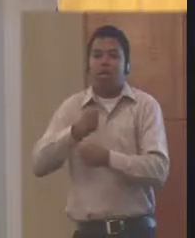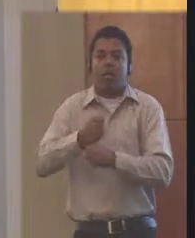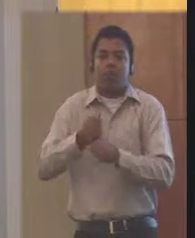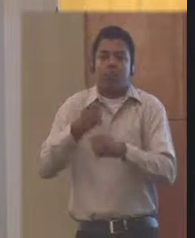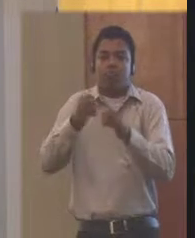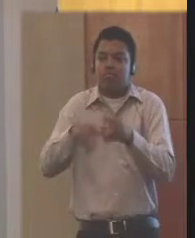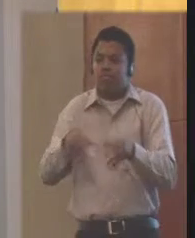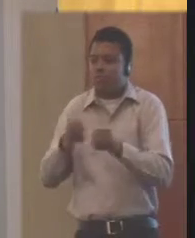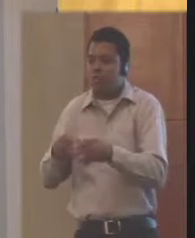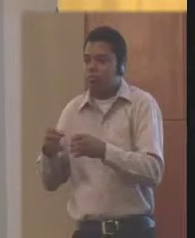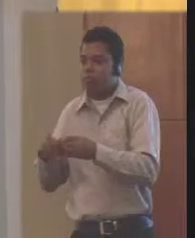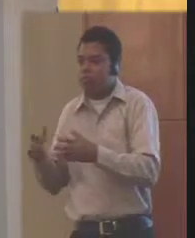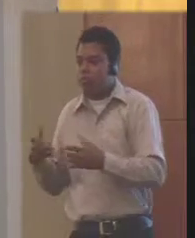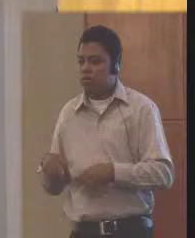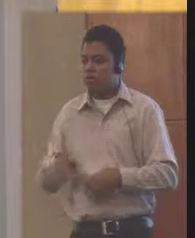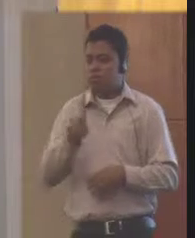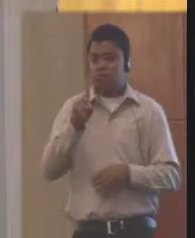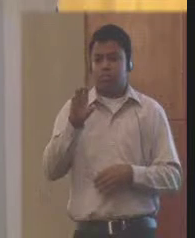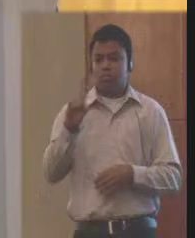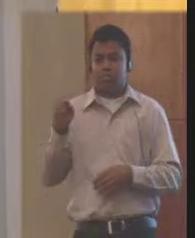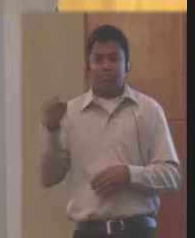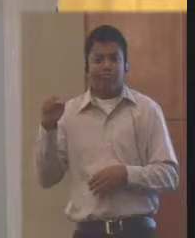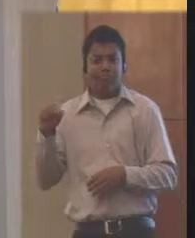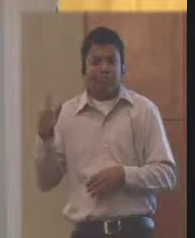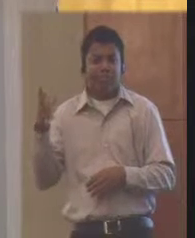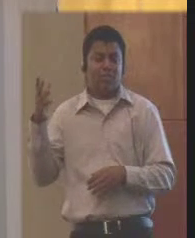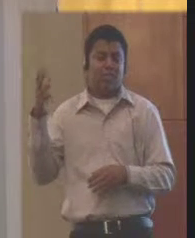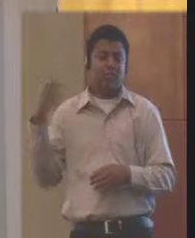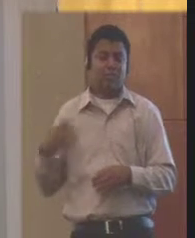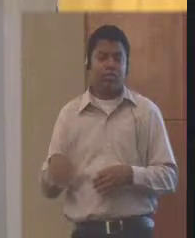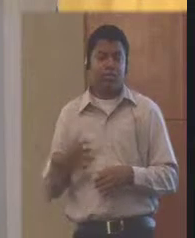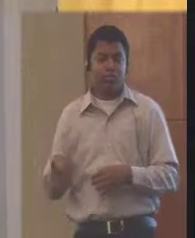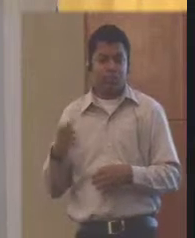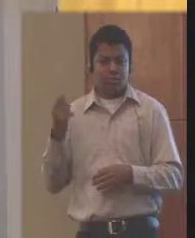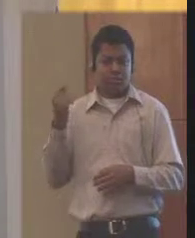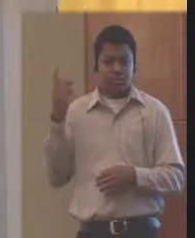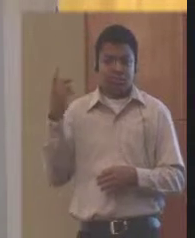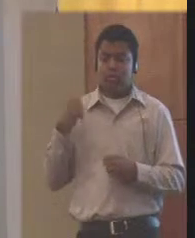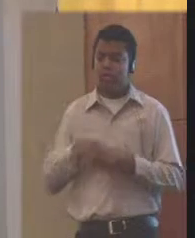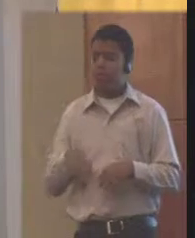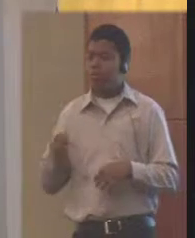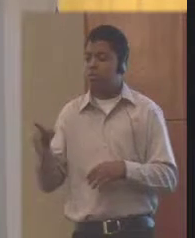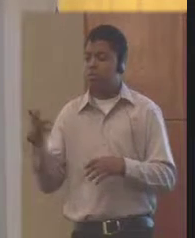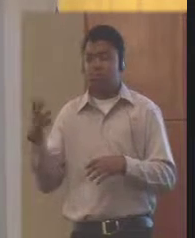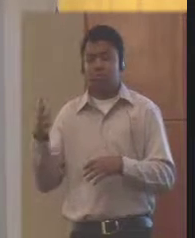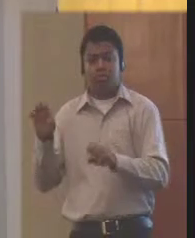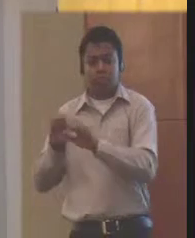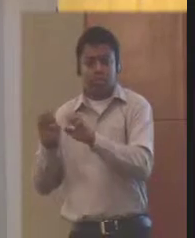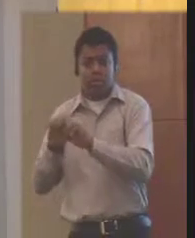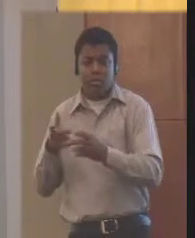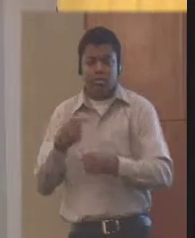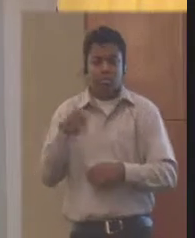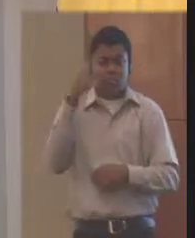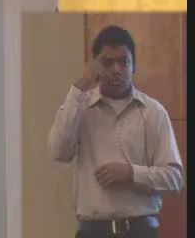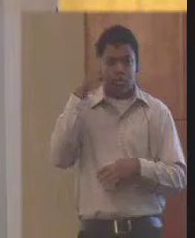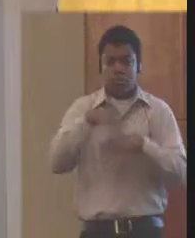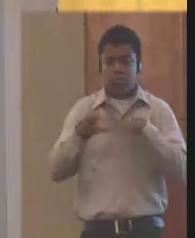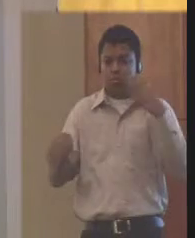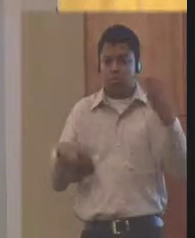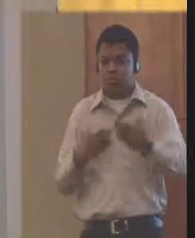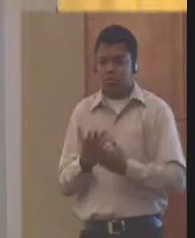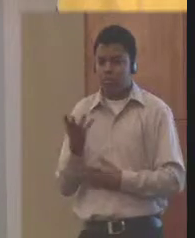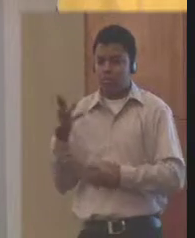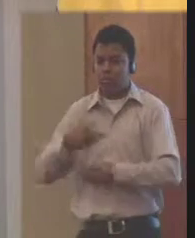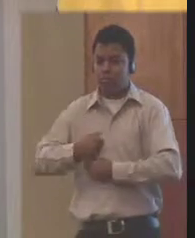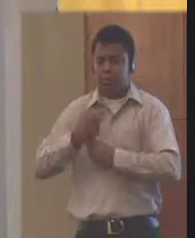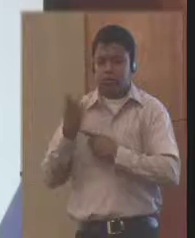que imaginemos tanto el interés que tiene el sector empresarial como el gubernamental de asegurarse de que haya